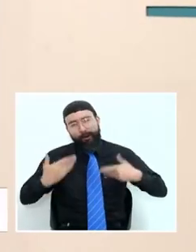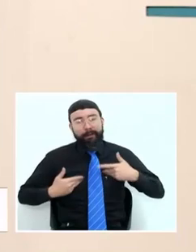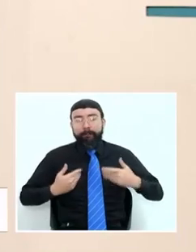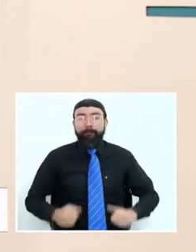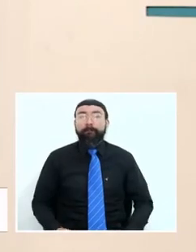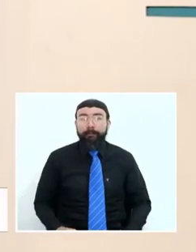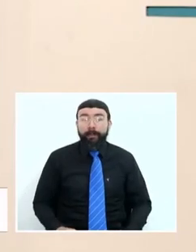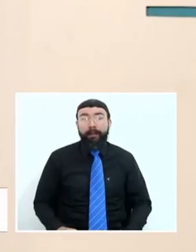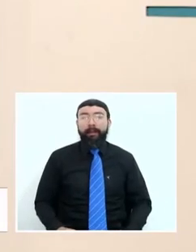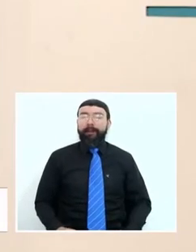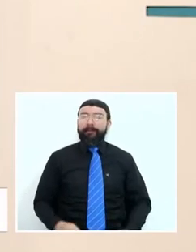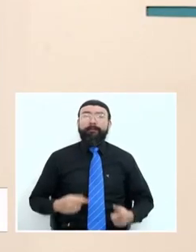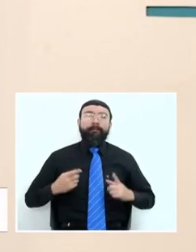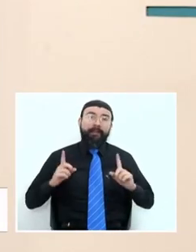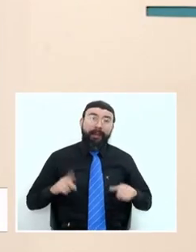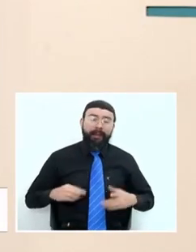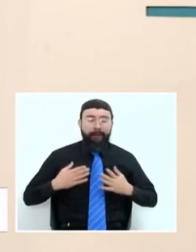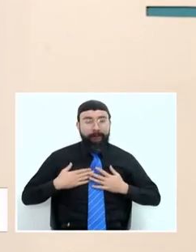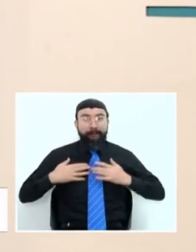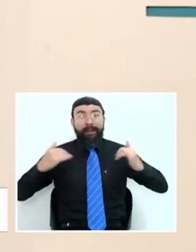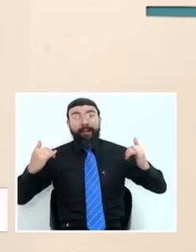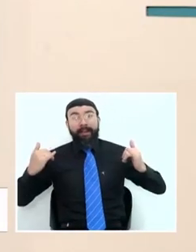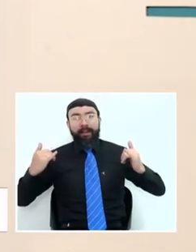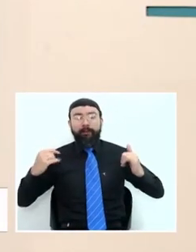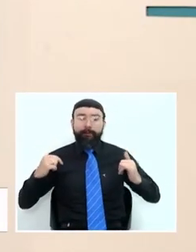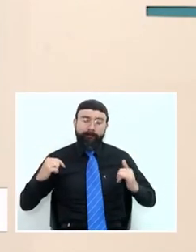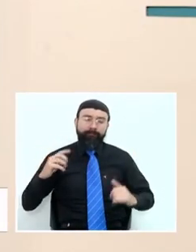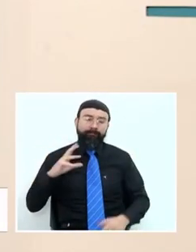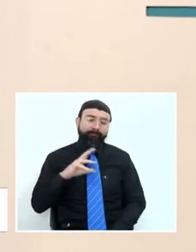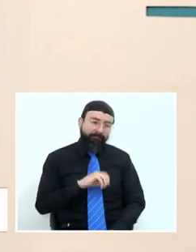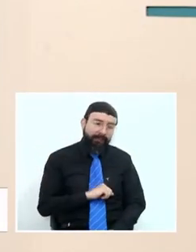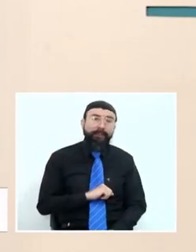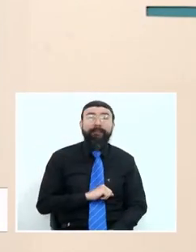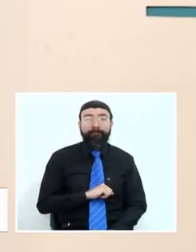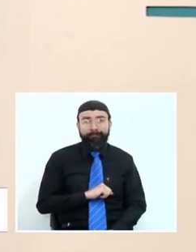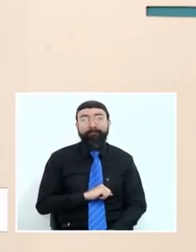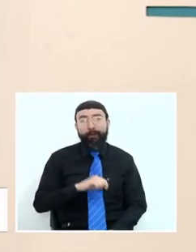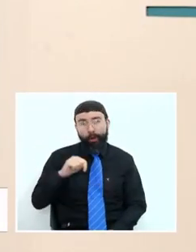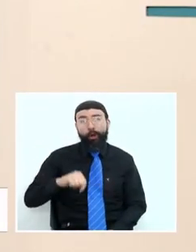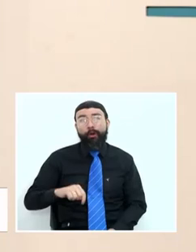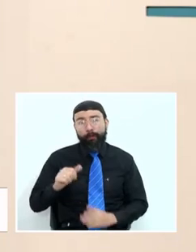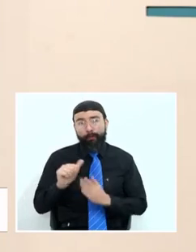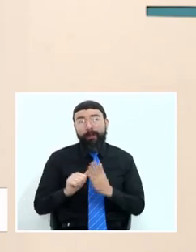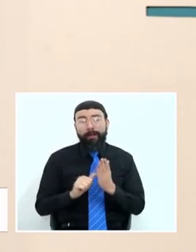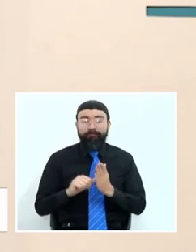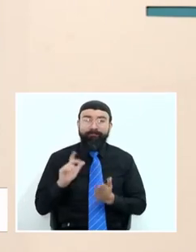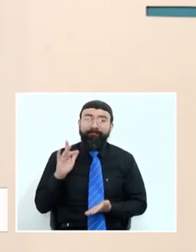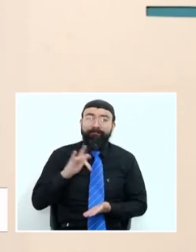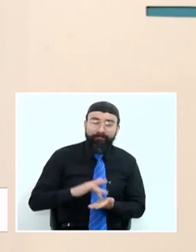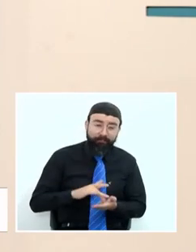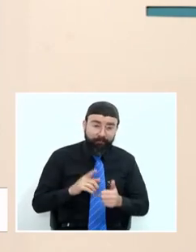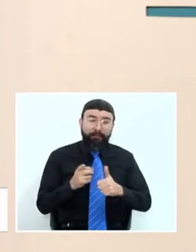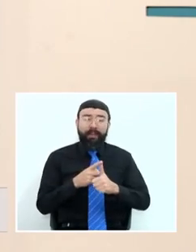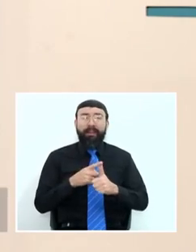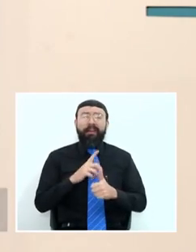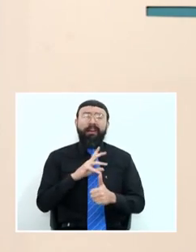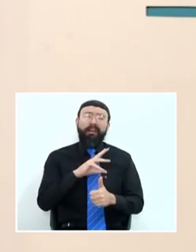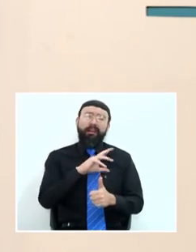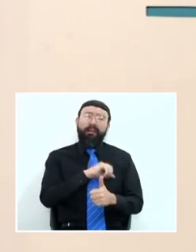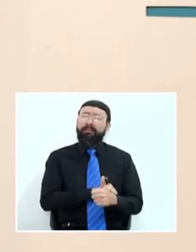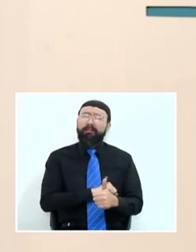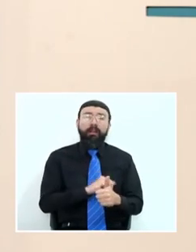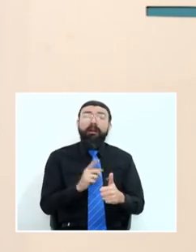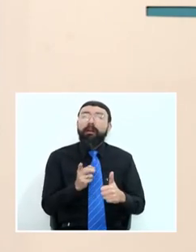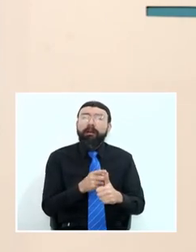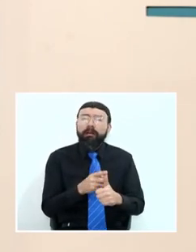una alegría y una tristeza que me acompañan hoy en este programa. Y primero, pues la tristeza,